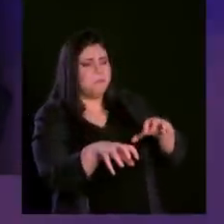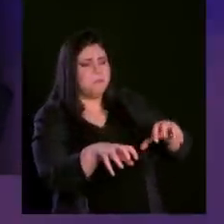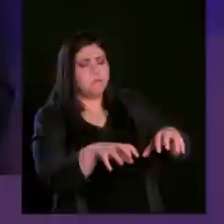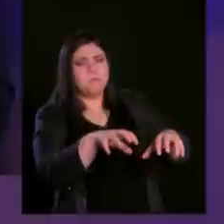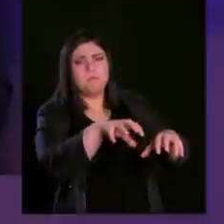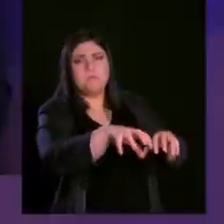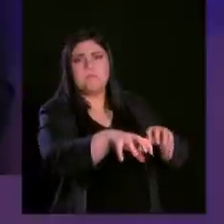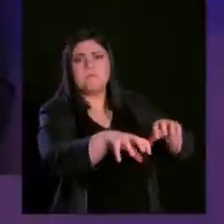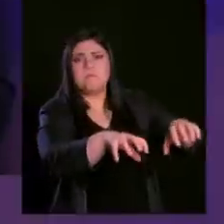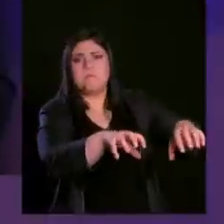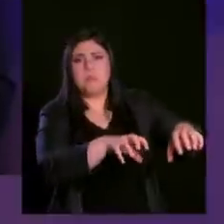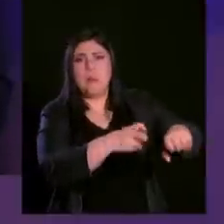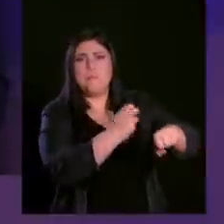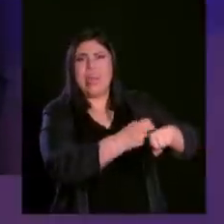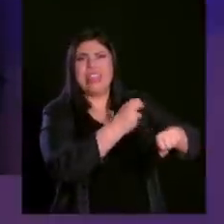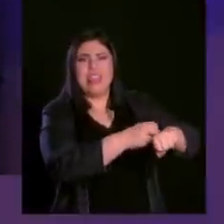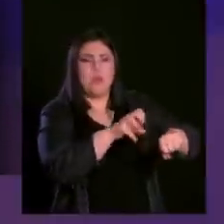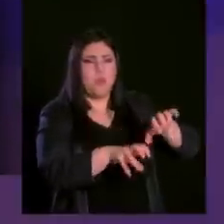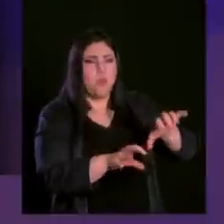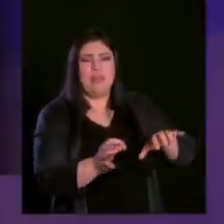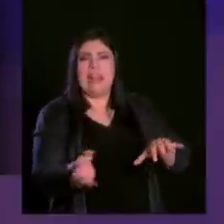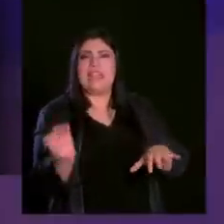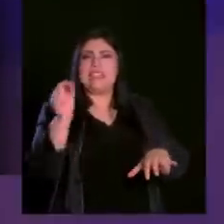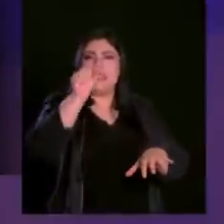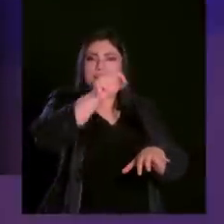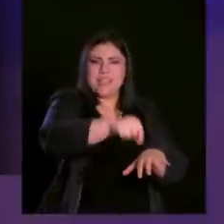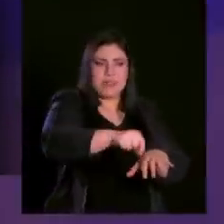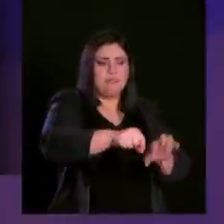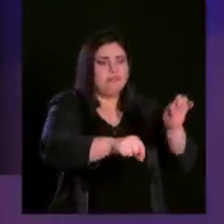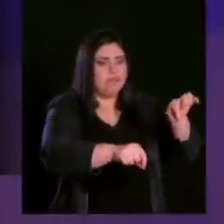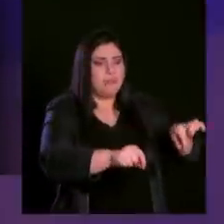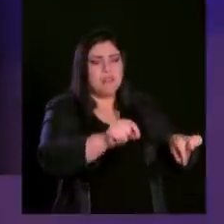gozo Este es el segundo pero no tiene raíz